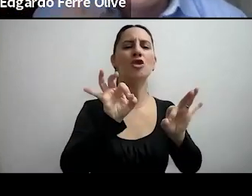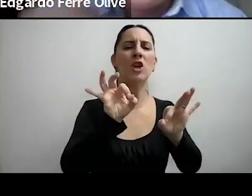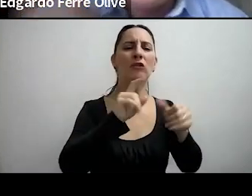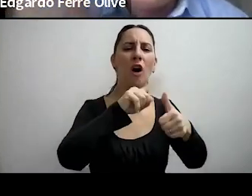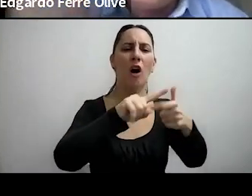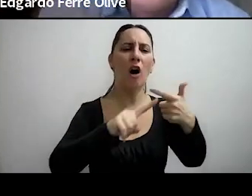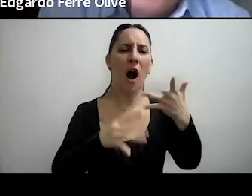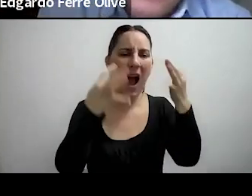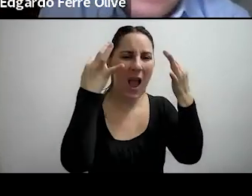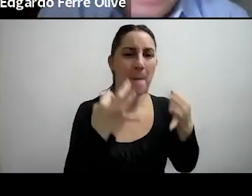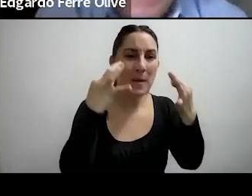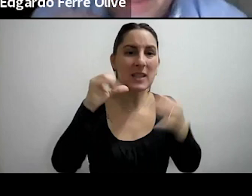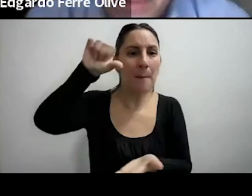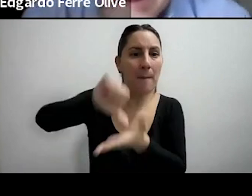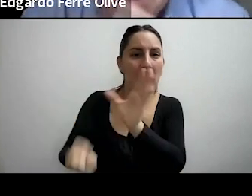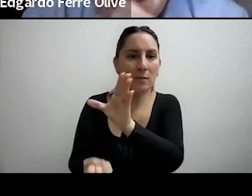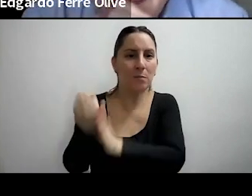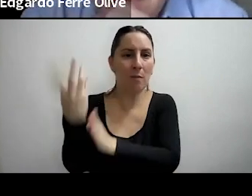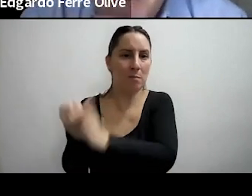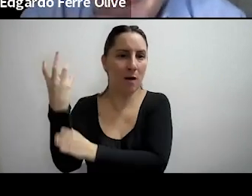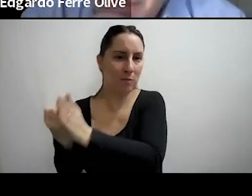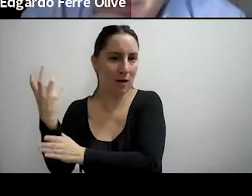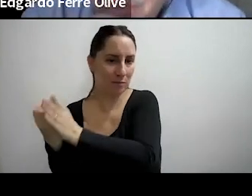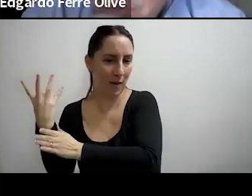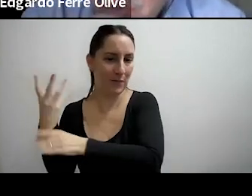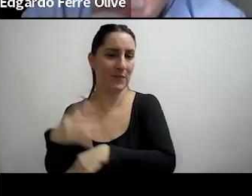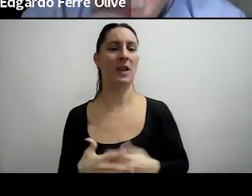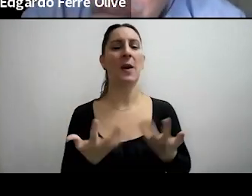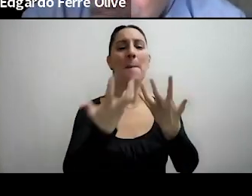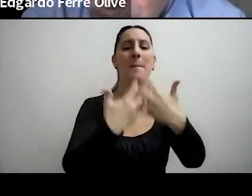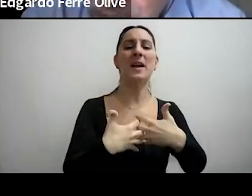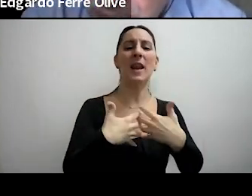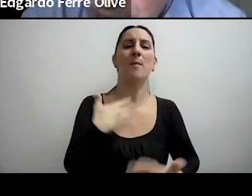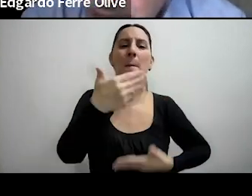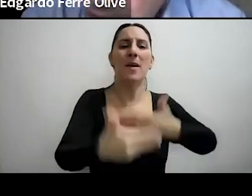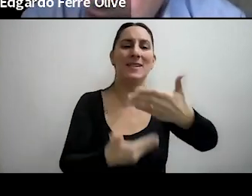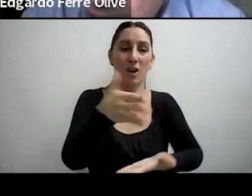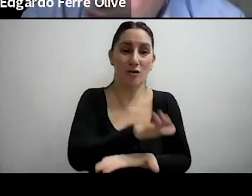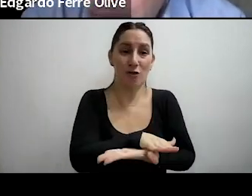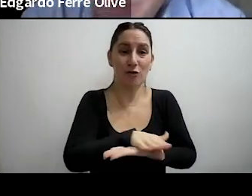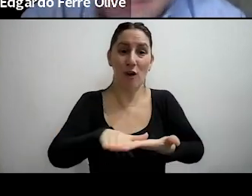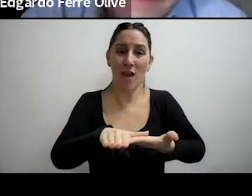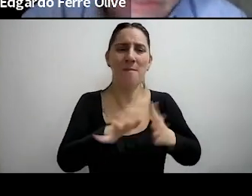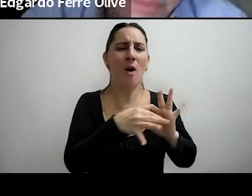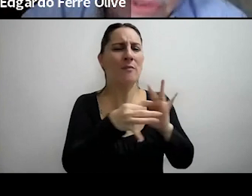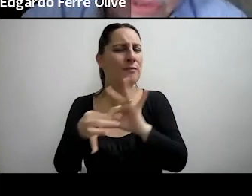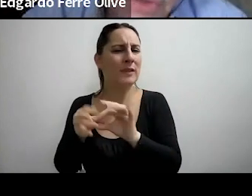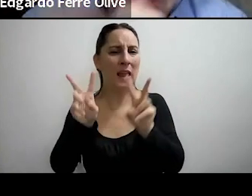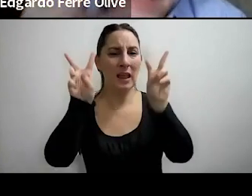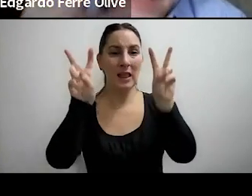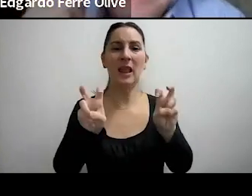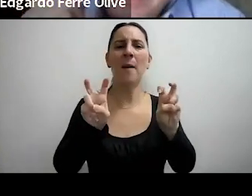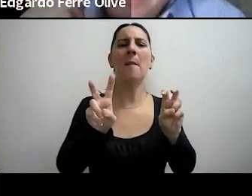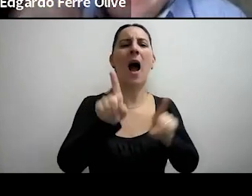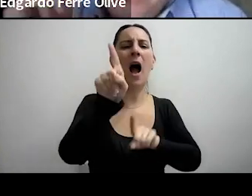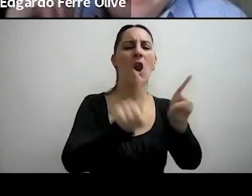esos países que iban emergiendo. Y los mecanismos para un desarrollo limpio se relacionan con ciertos proyectos